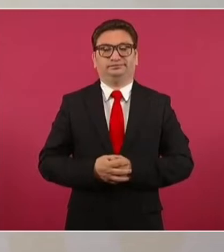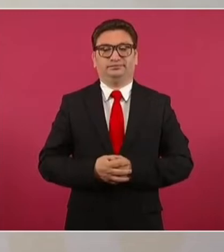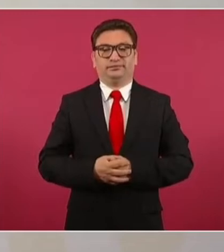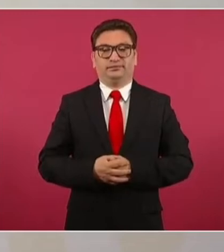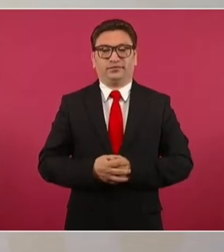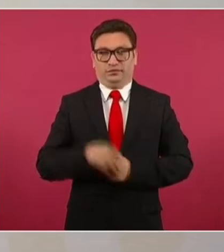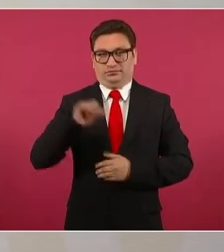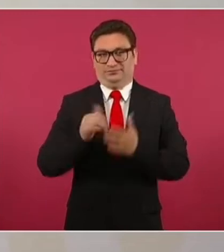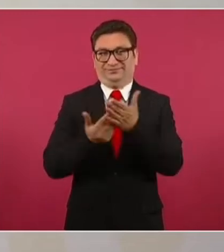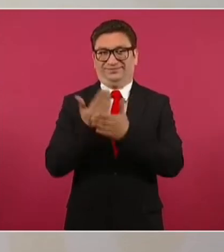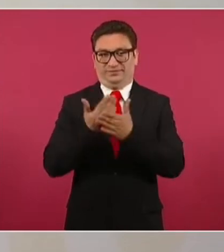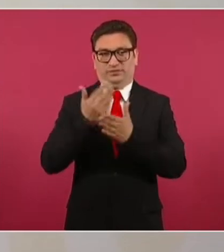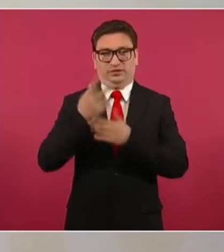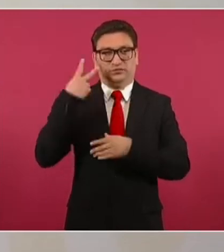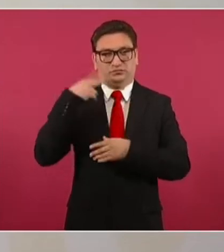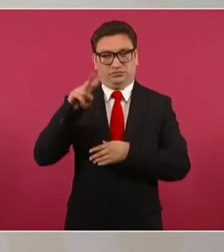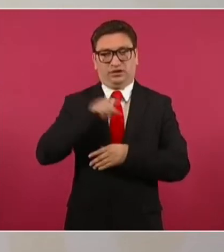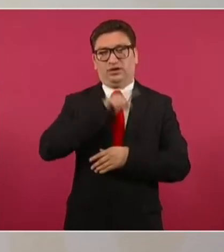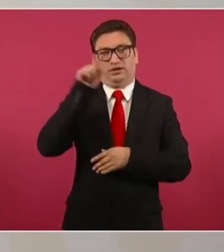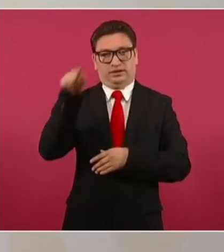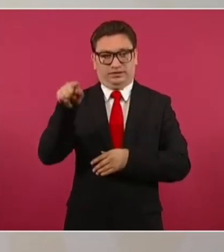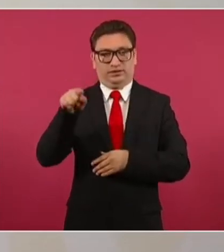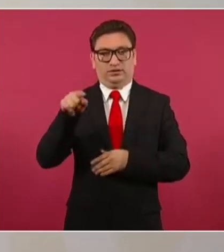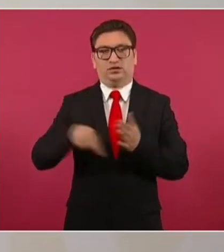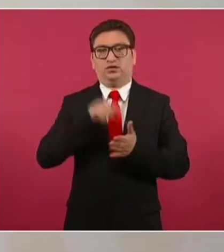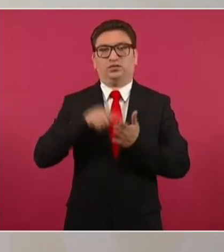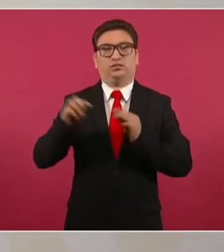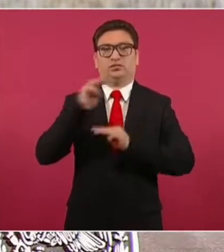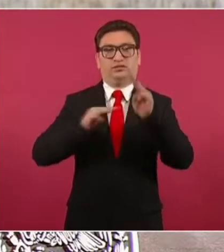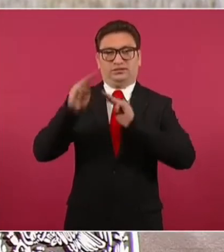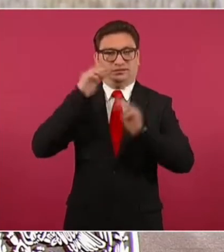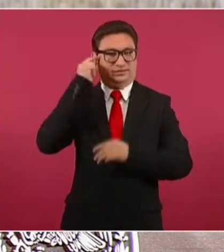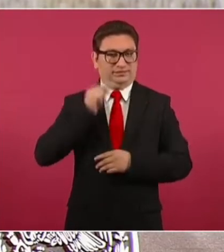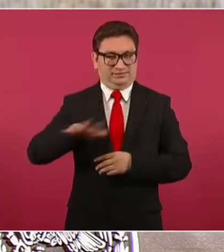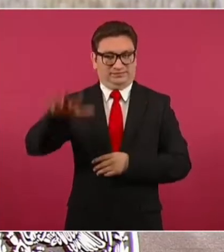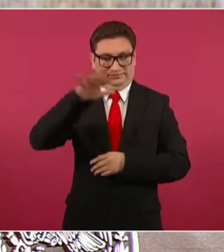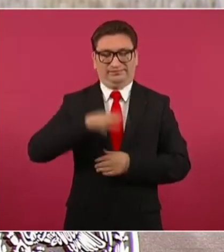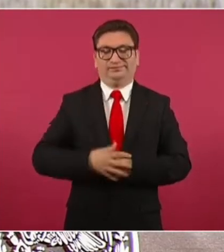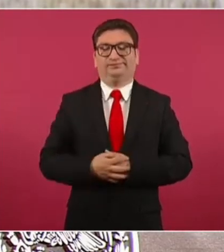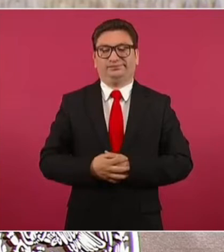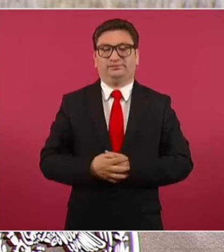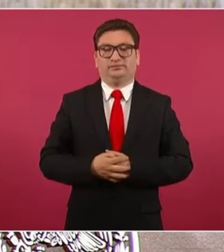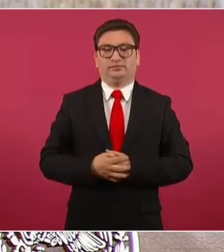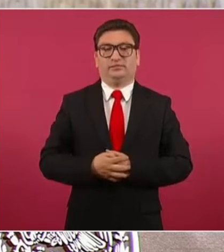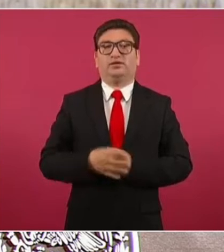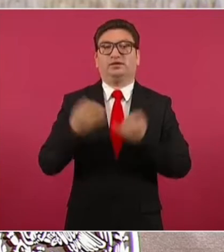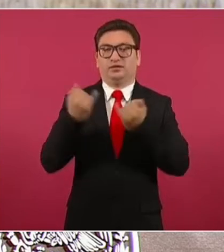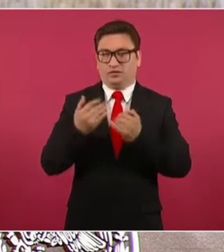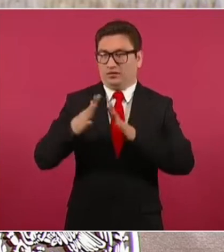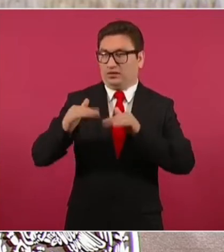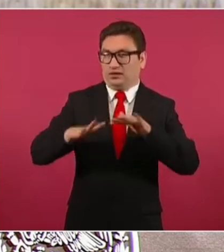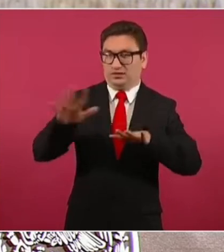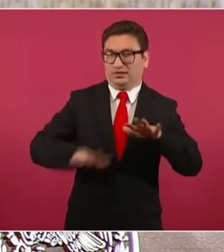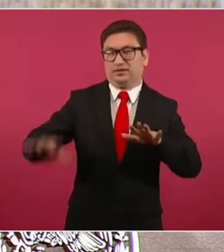por la mañana, vamos hacia la montaña de Guerrero y vamos a la Costa Chica y vamos